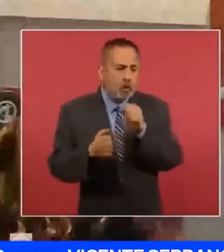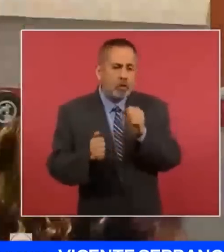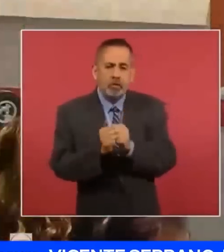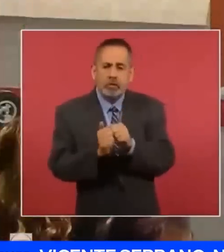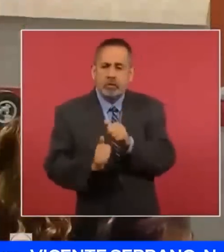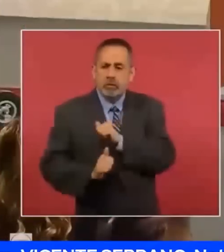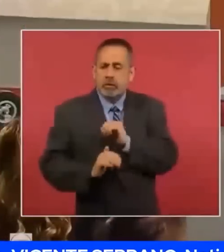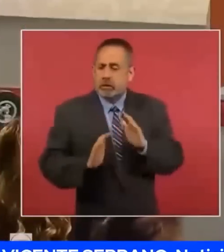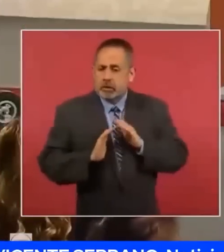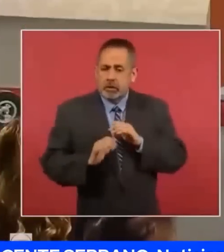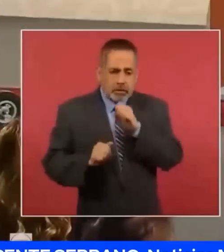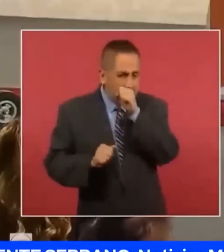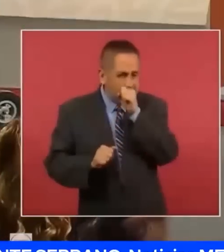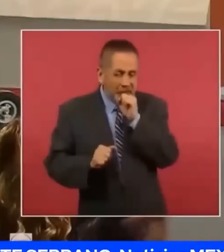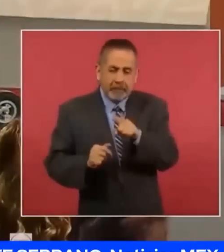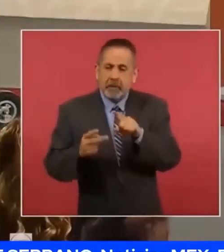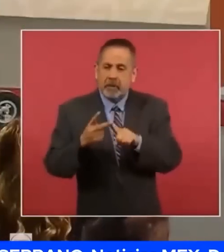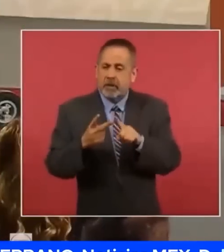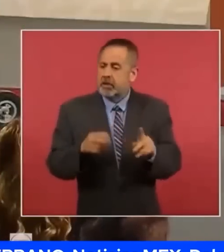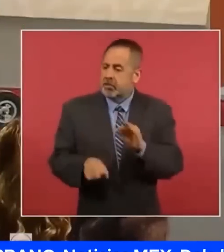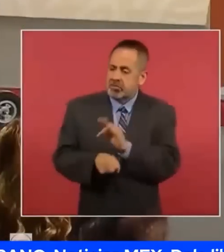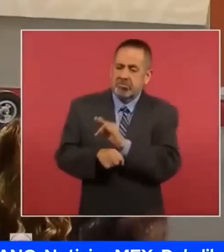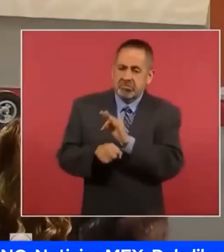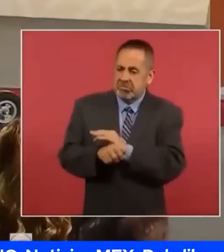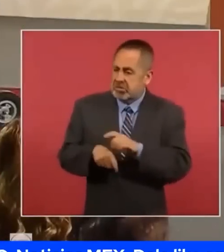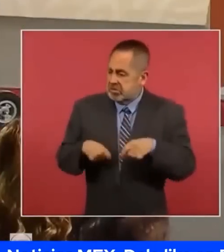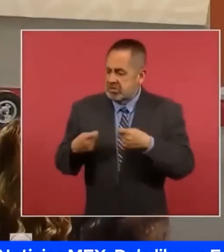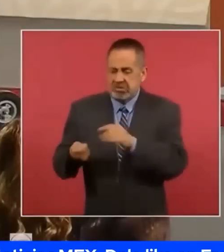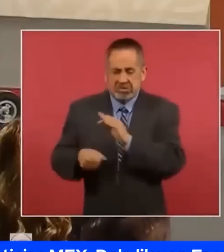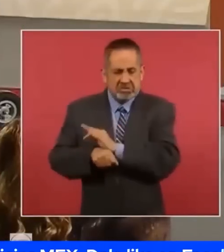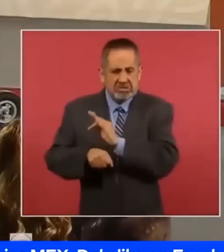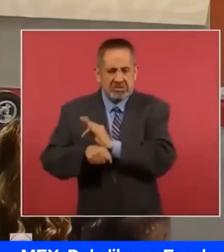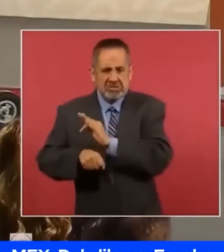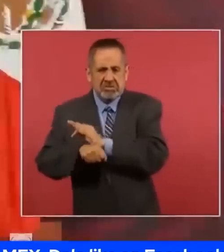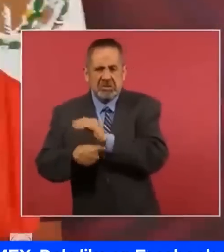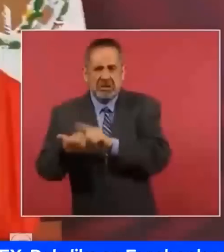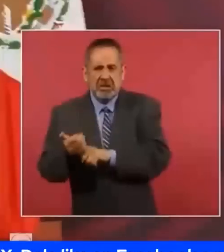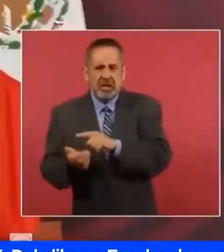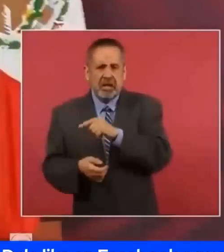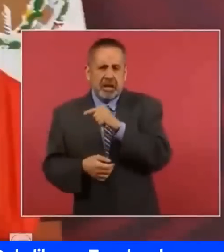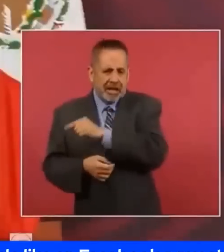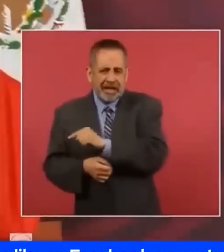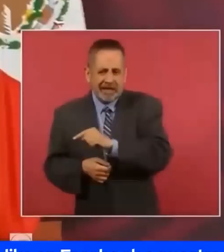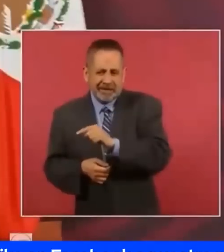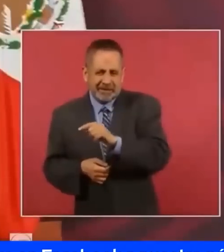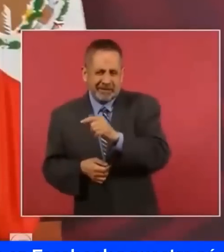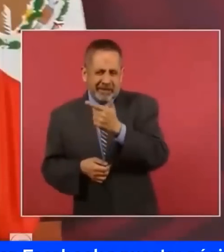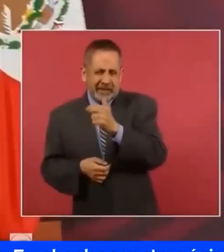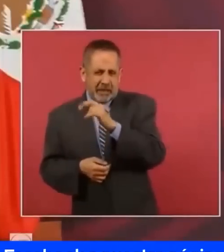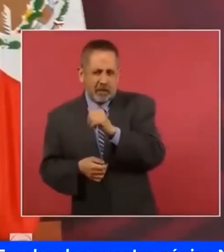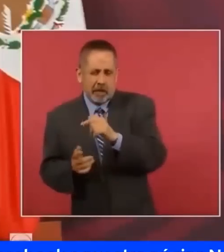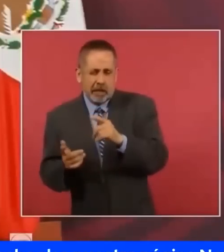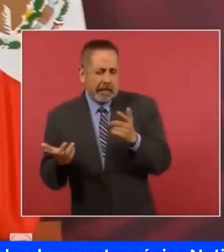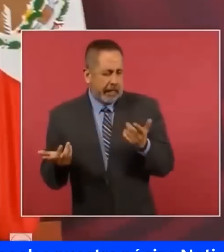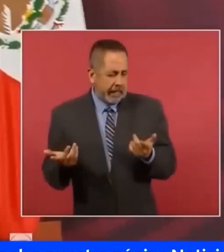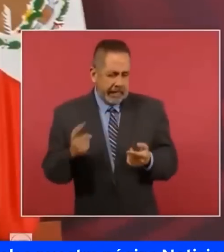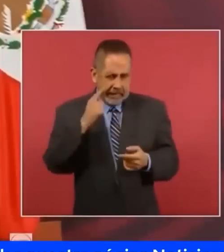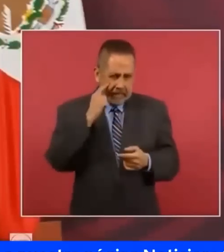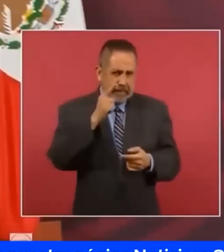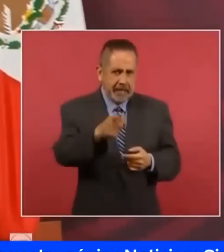Ejército, en donde siempre decantó hacia él. Entonces sí tiene él